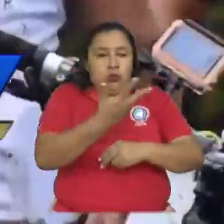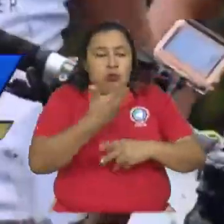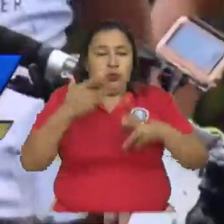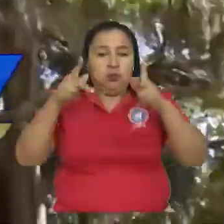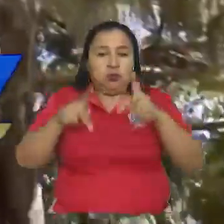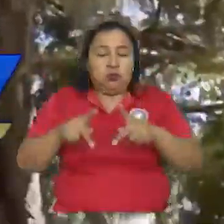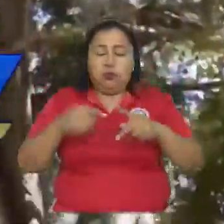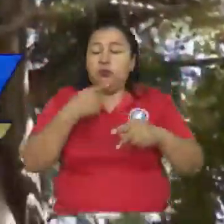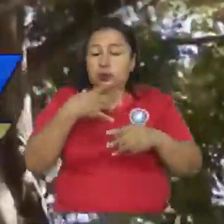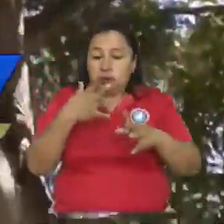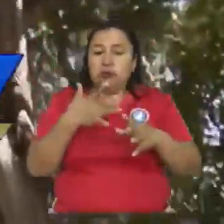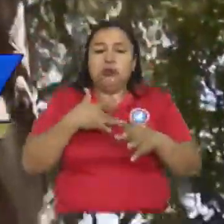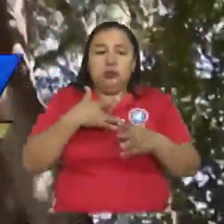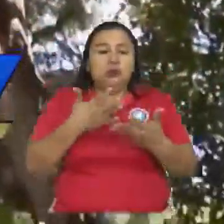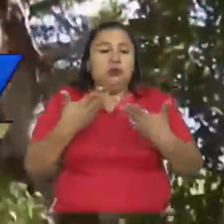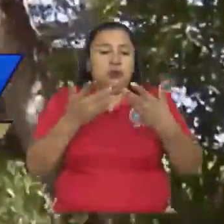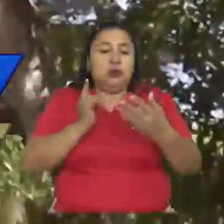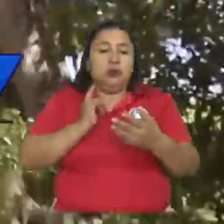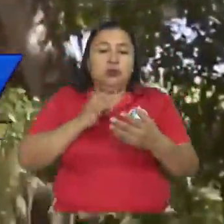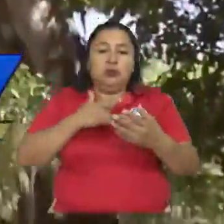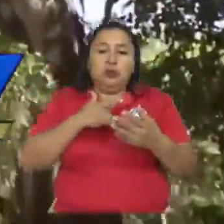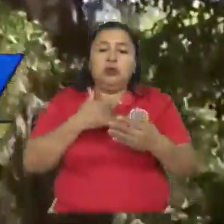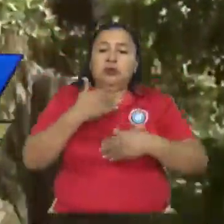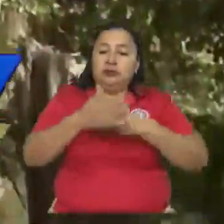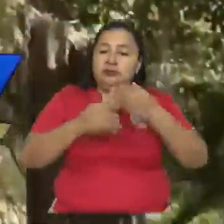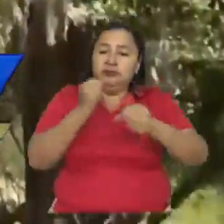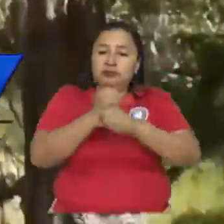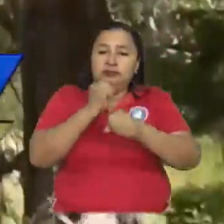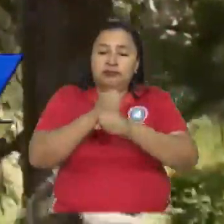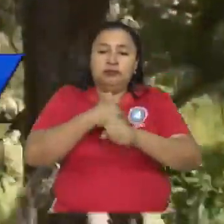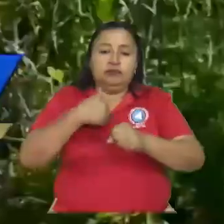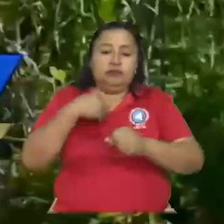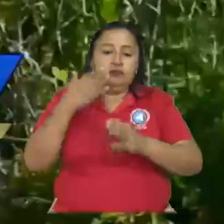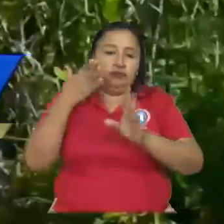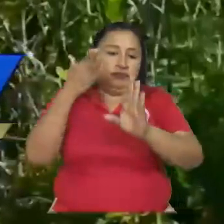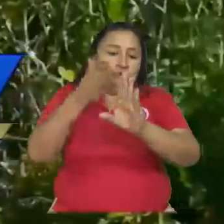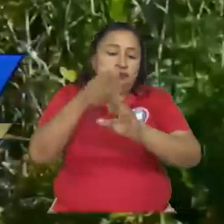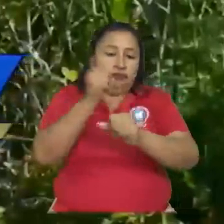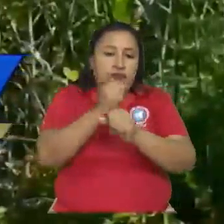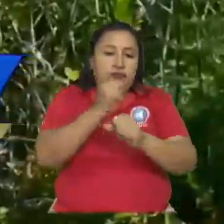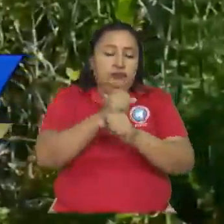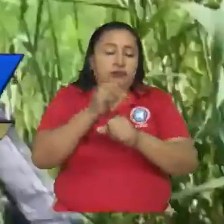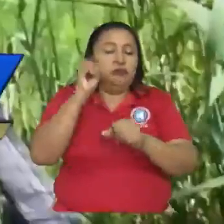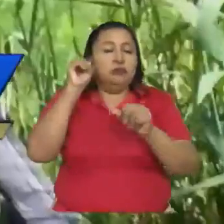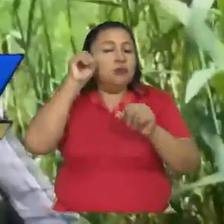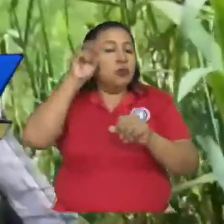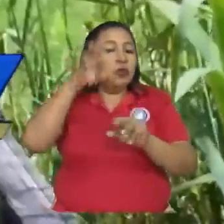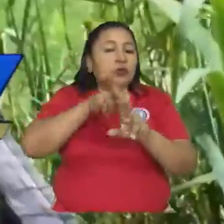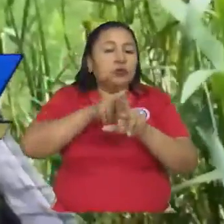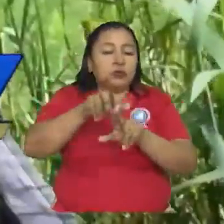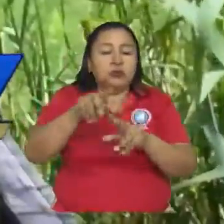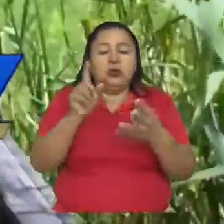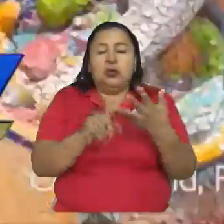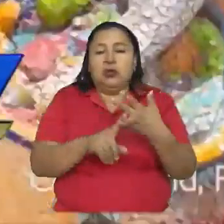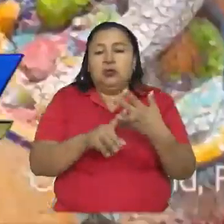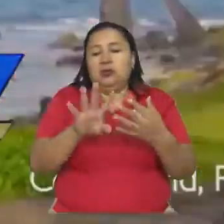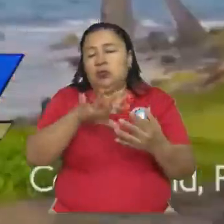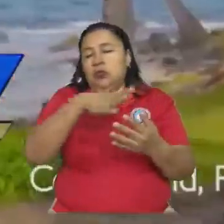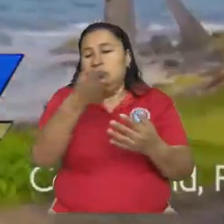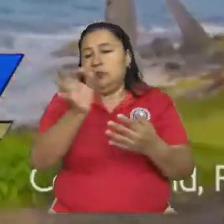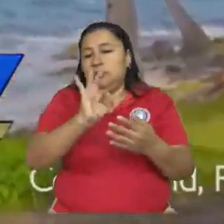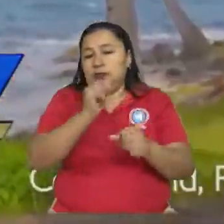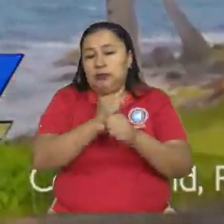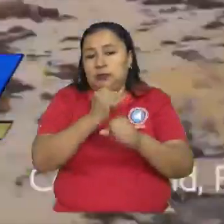y por ende también estaremos realizando esfuerzos en esa dirección. Dentro de otras líneas, ¿verdad?,